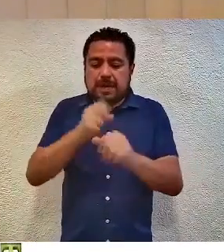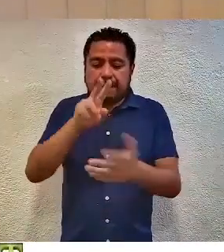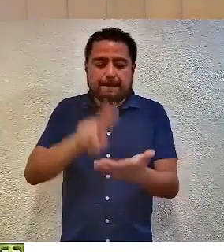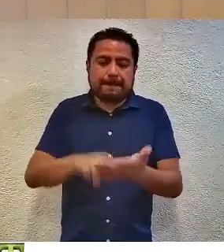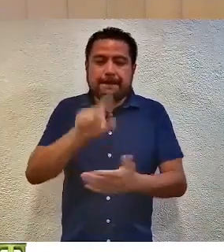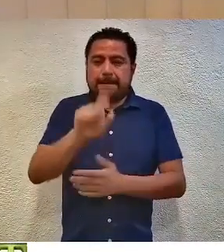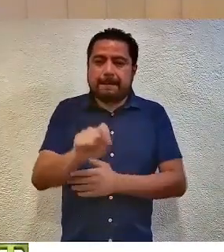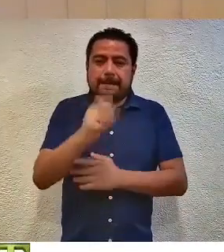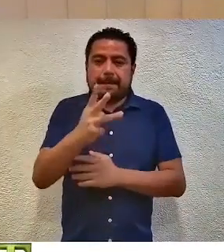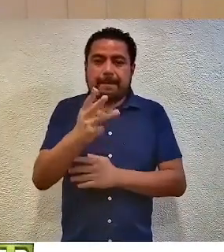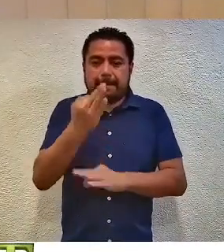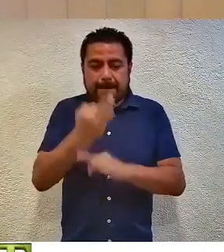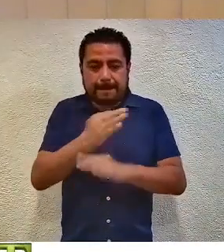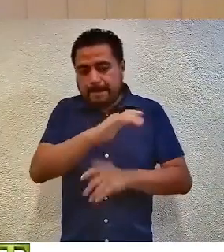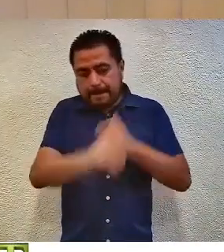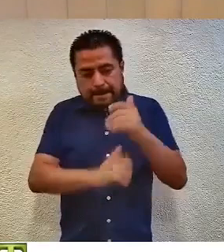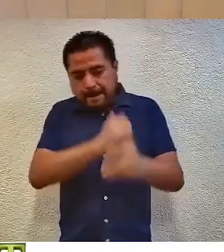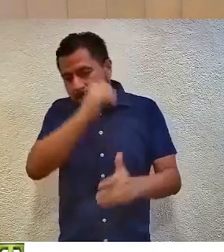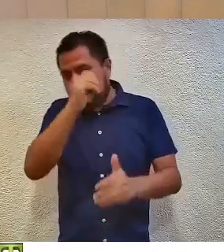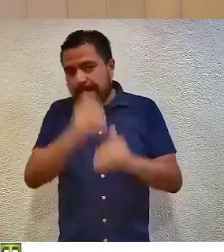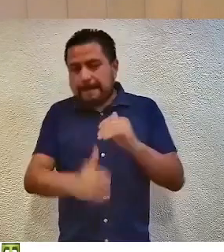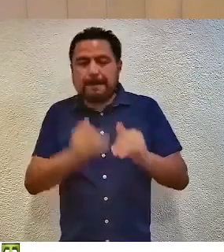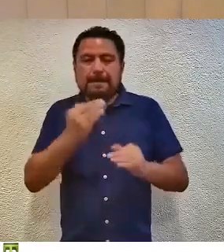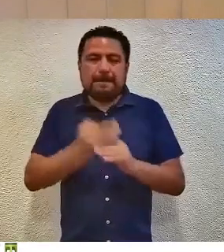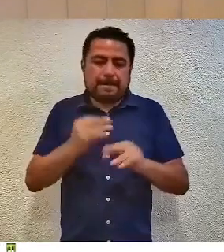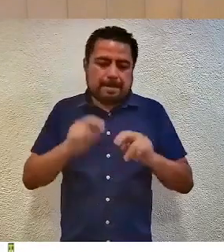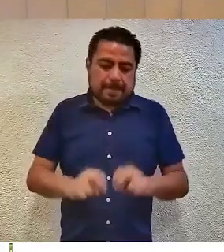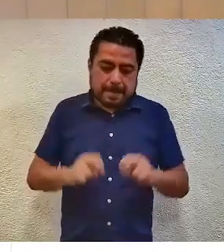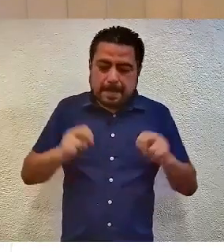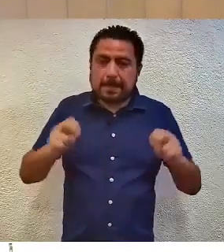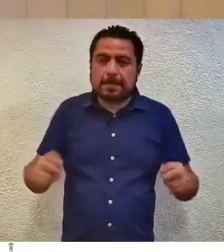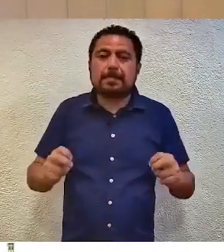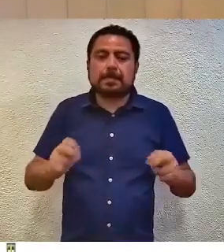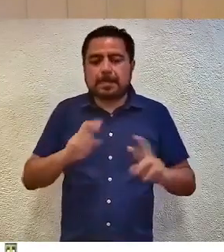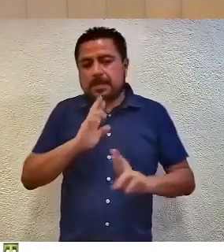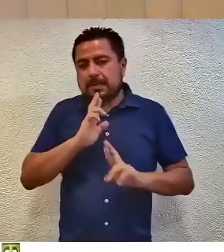2023, se declara concluida la presente sesión de